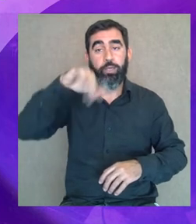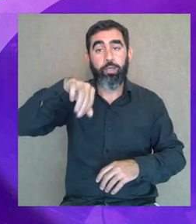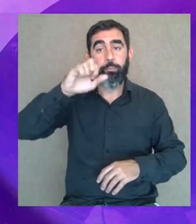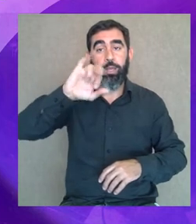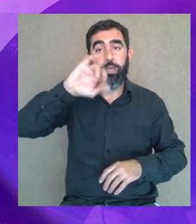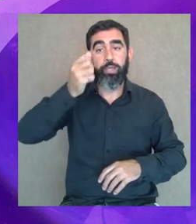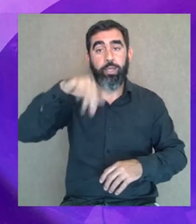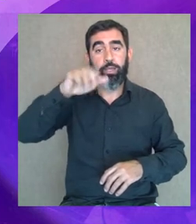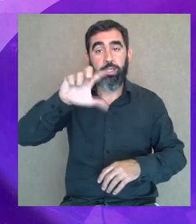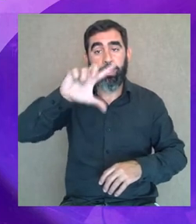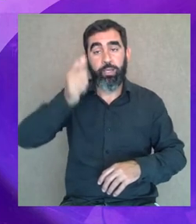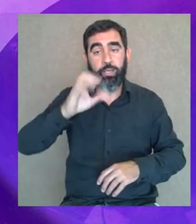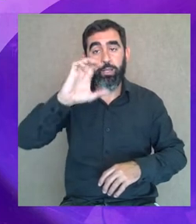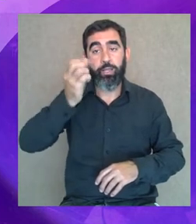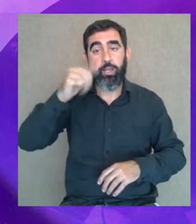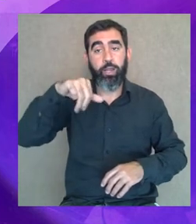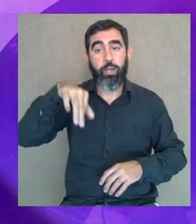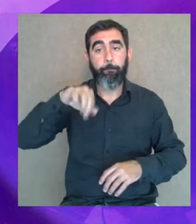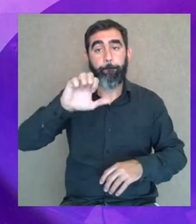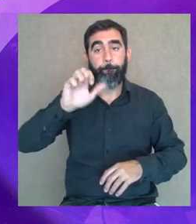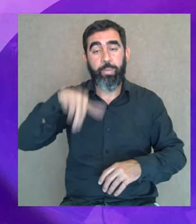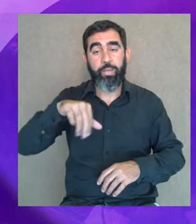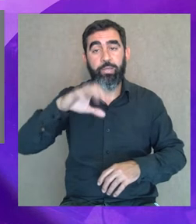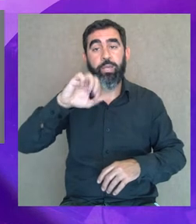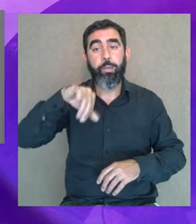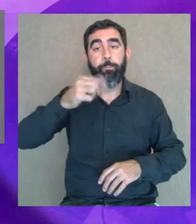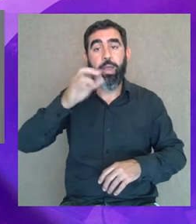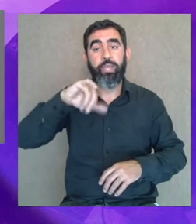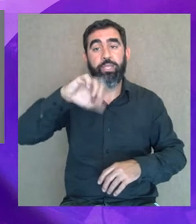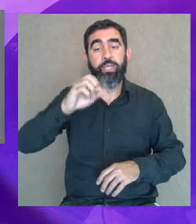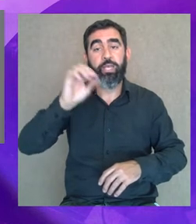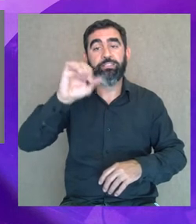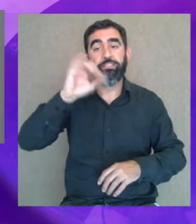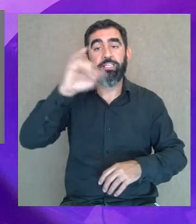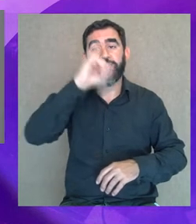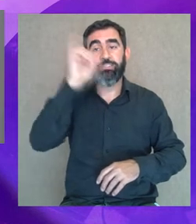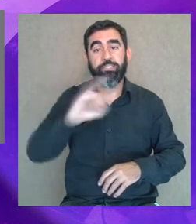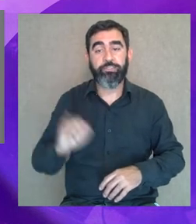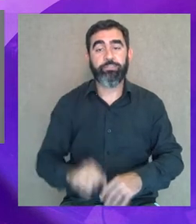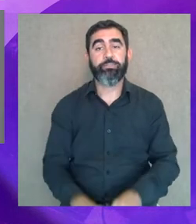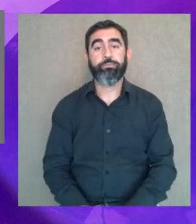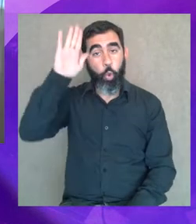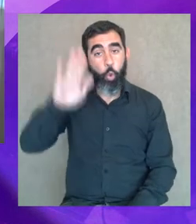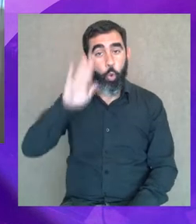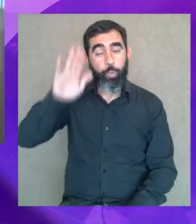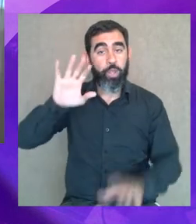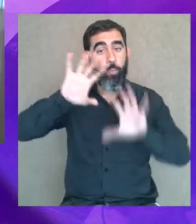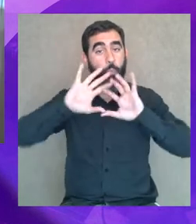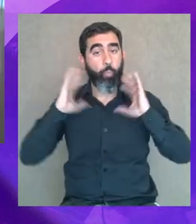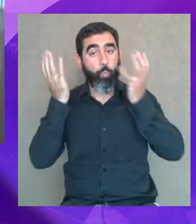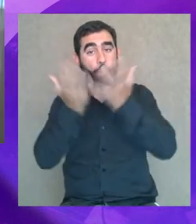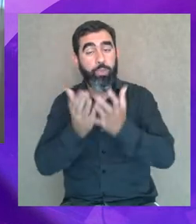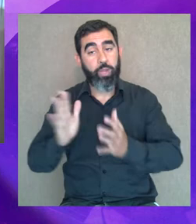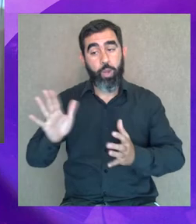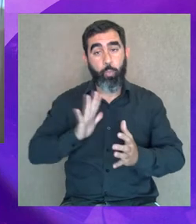stella maris gonzález carmen ninet y andrea salazar y marina sánchez en el marco de los